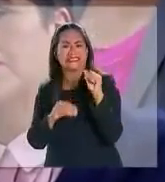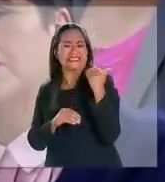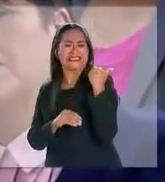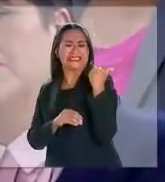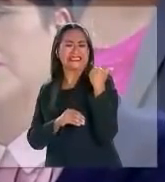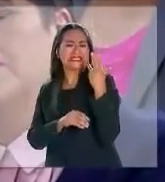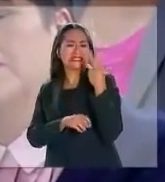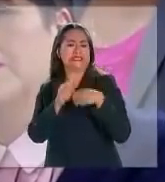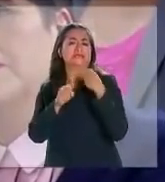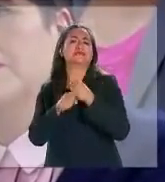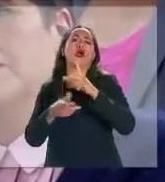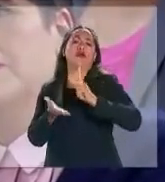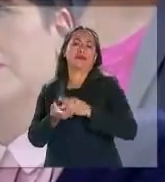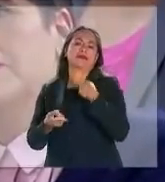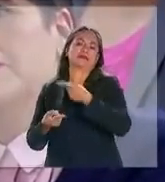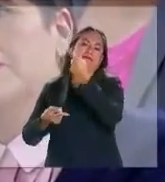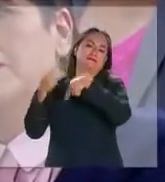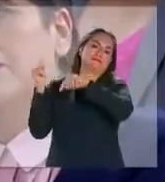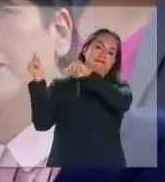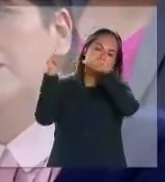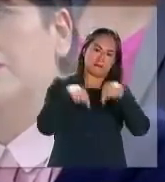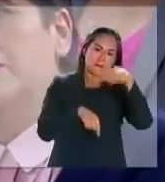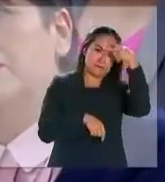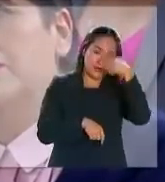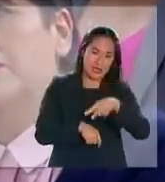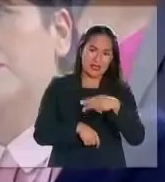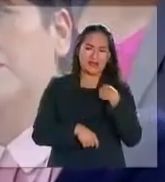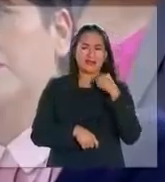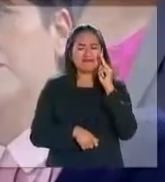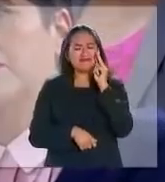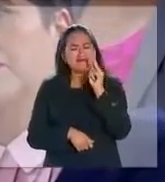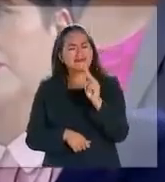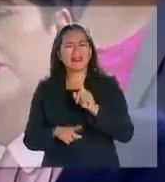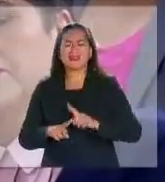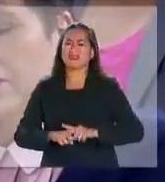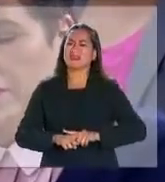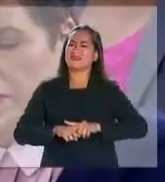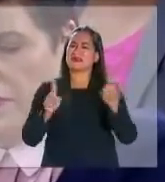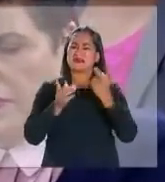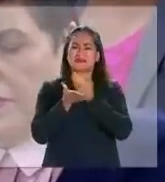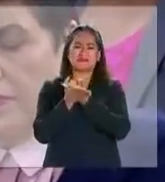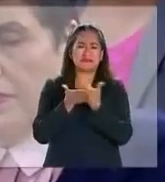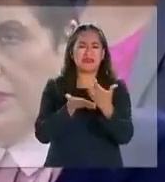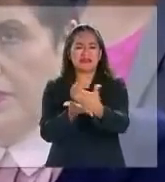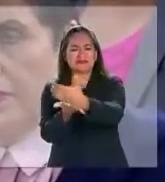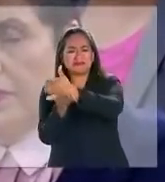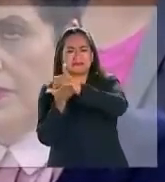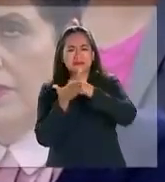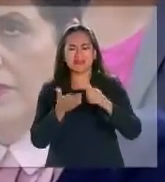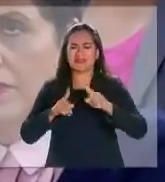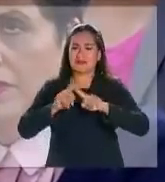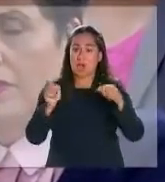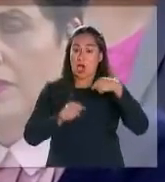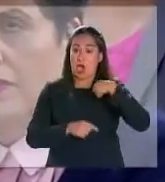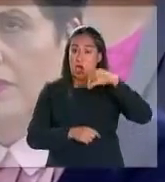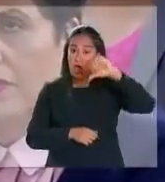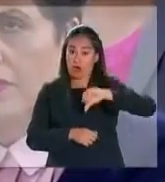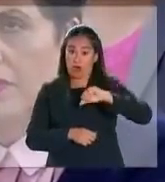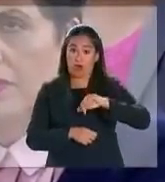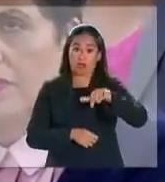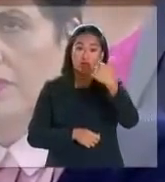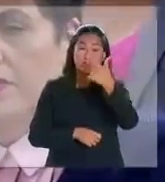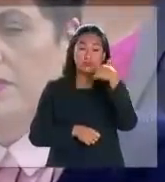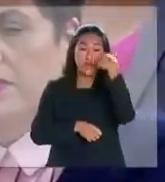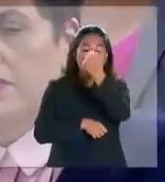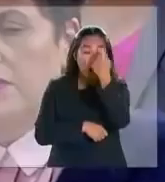mexico y veo una disparidad muy fuerte entre los salarios hoy trabajo 12 horas al día una jornada mucho